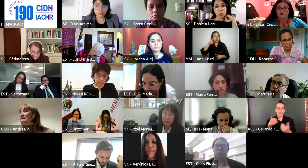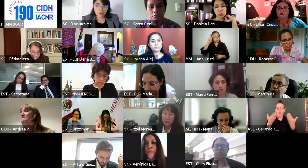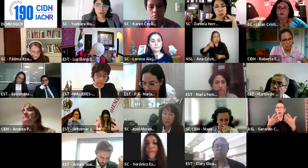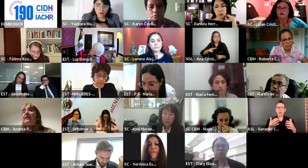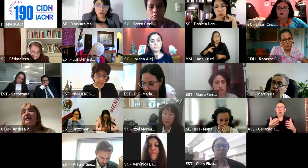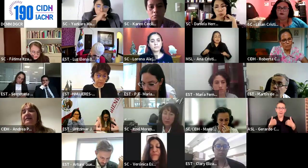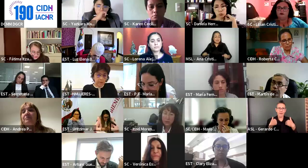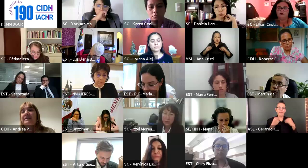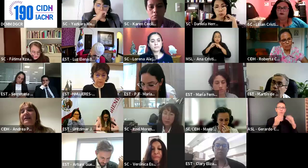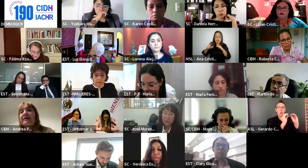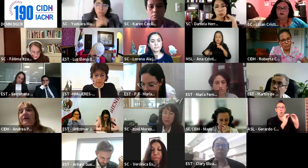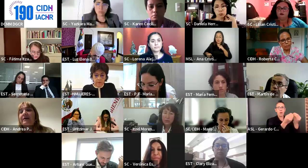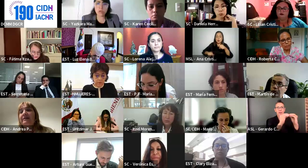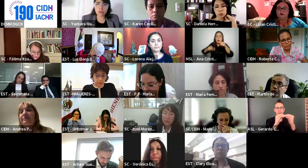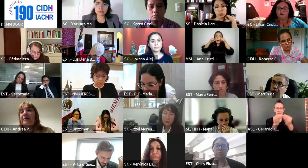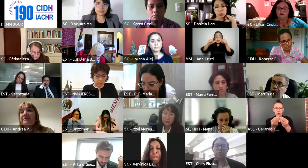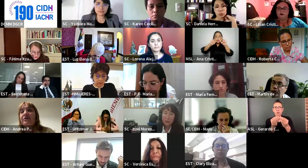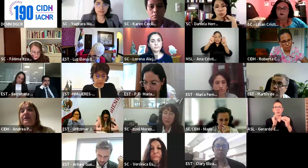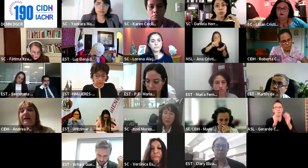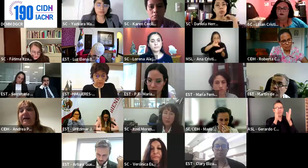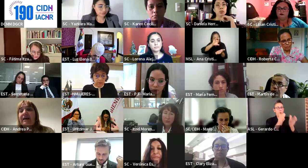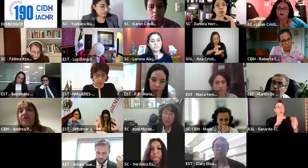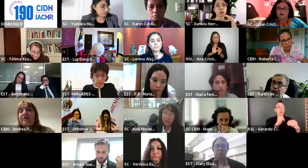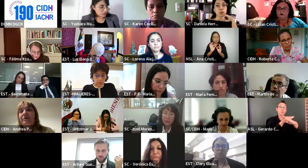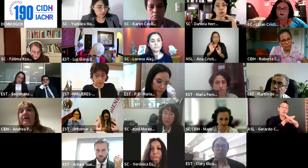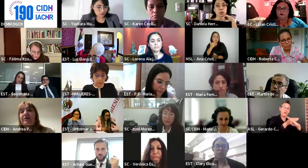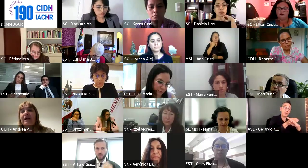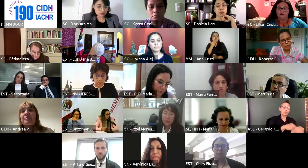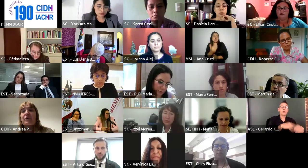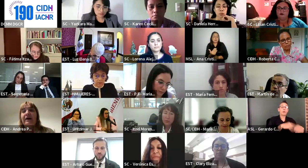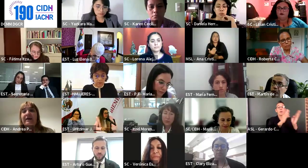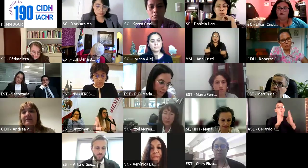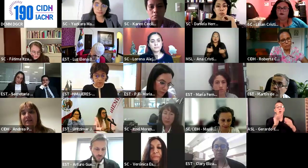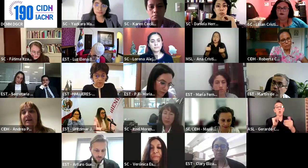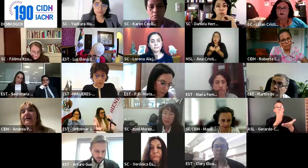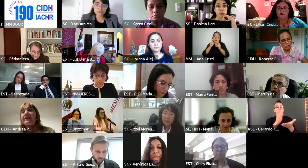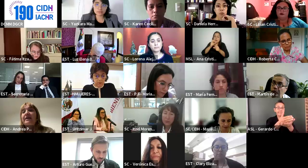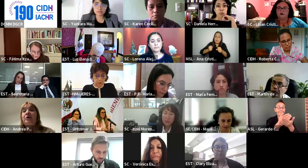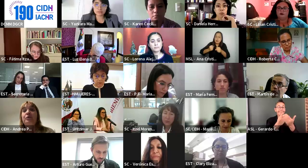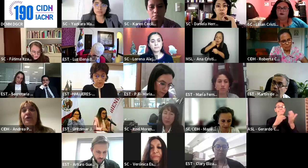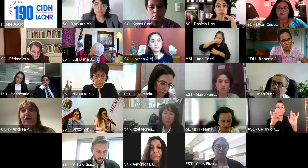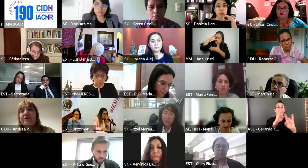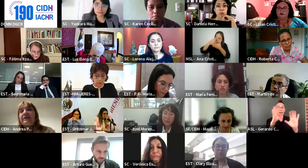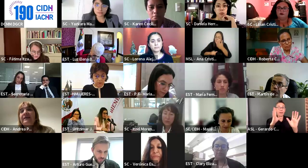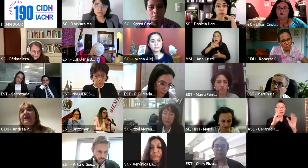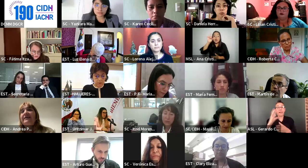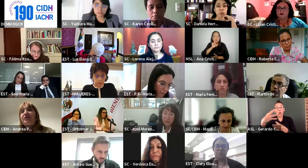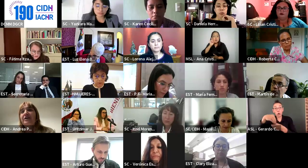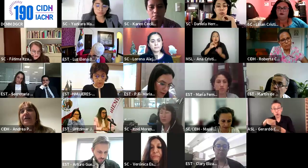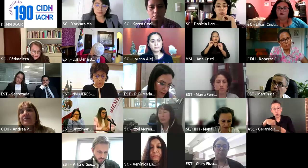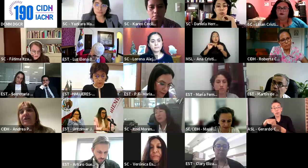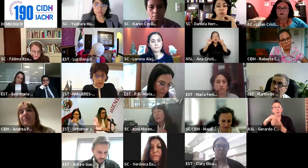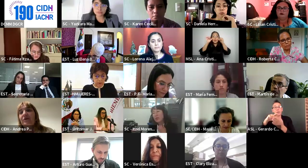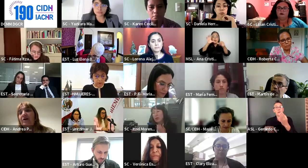institucionalidad en materia de prevención y de erradicación de violencia contra las mujeres y de inclusión y